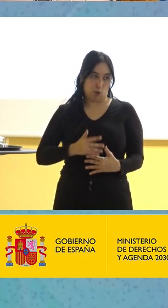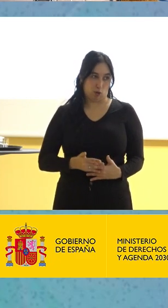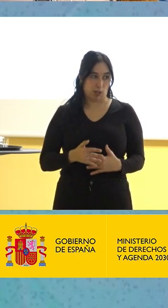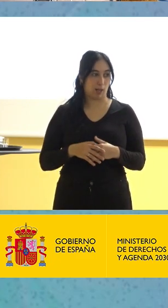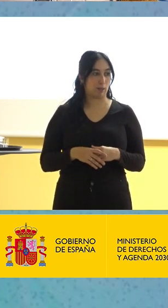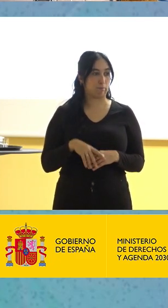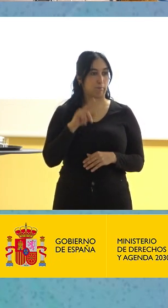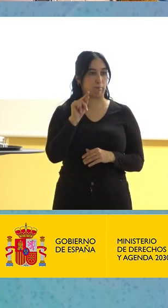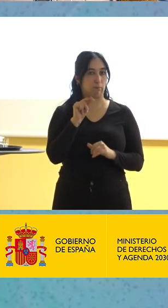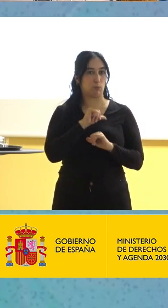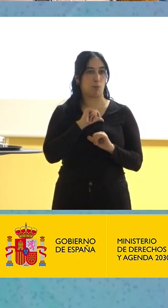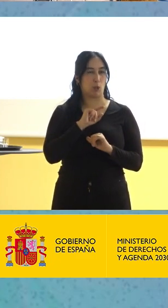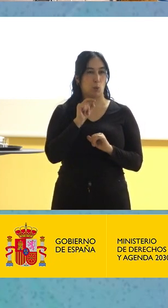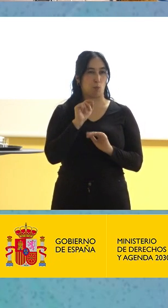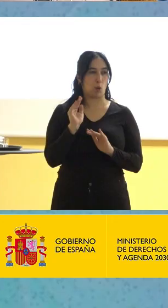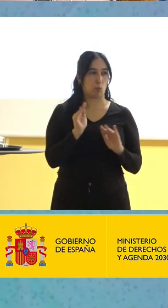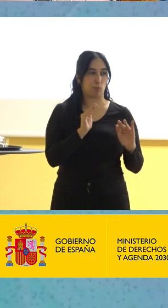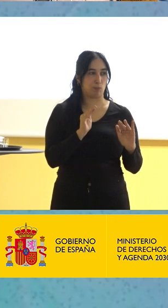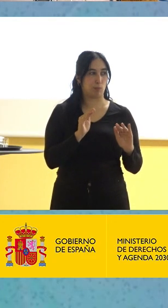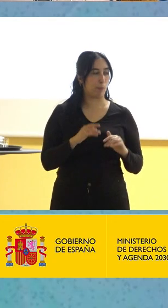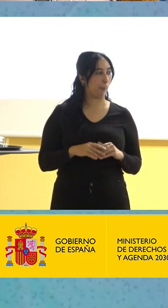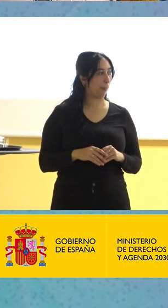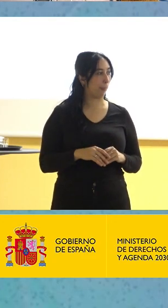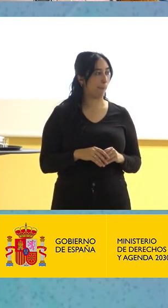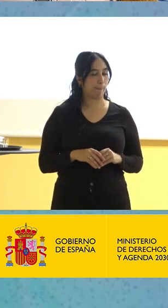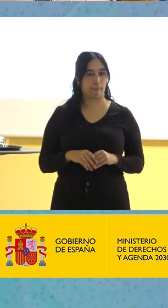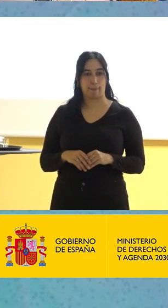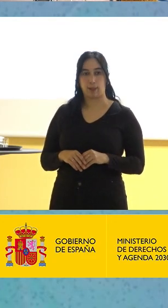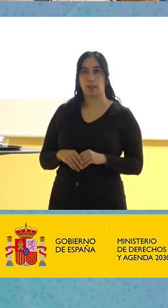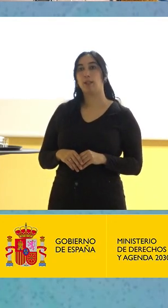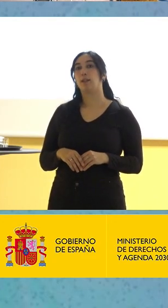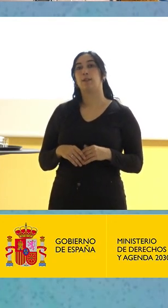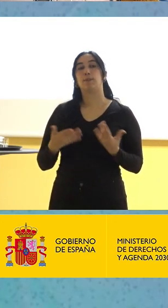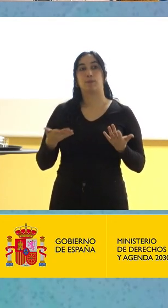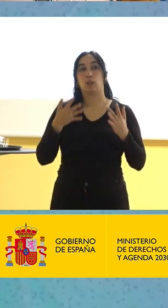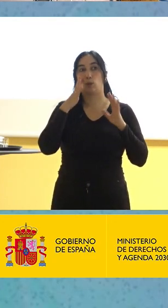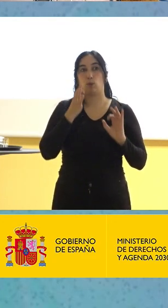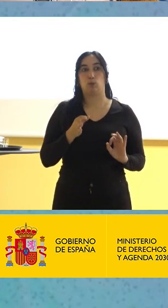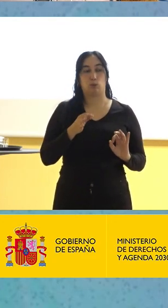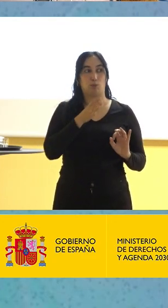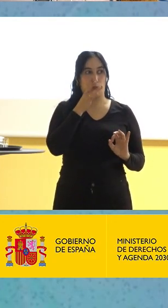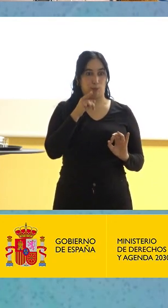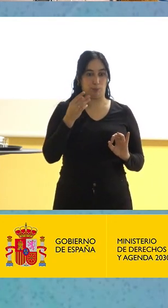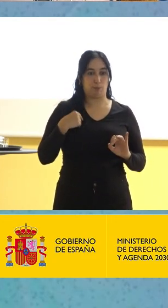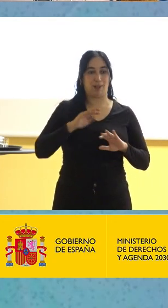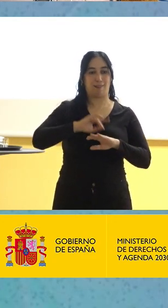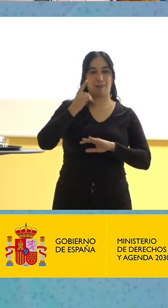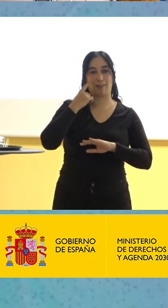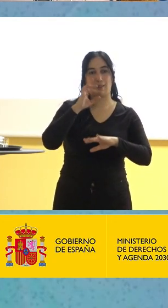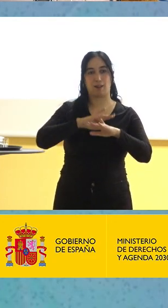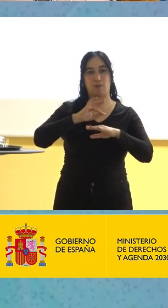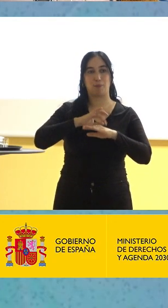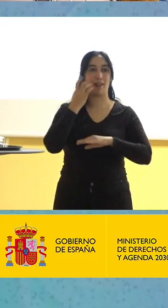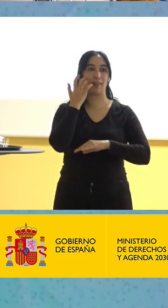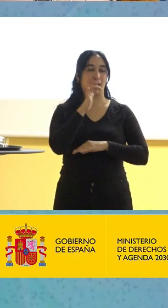un momento, que voy a pasar un poco para no... Vale, ¿no?, que son precisamente, ¿no?, pues para detectar las enfermedades